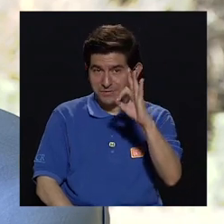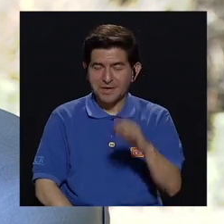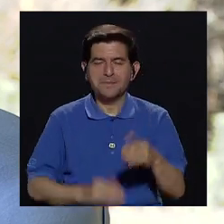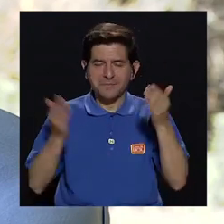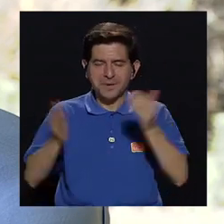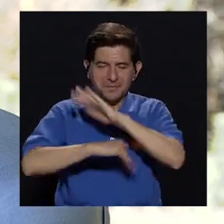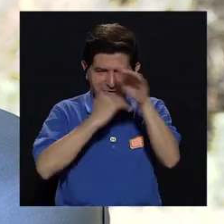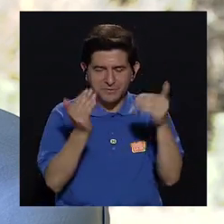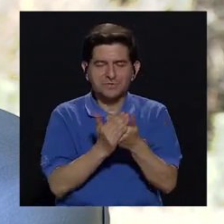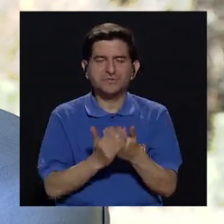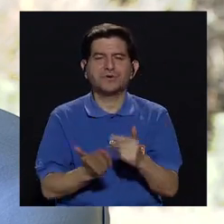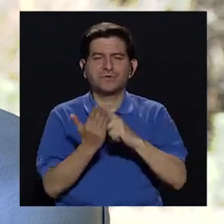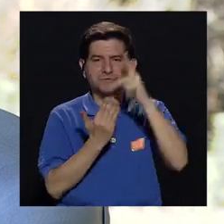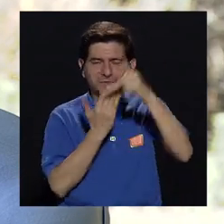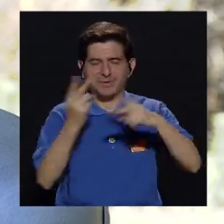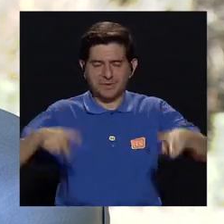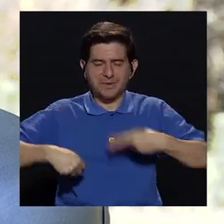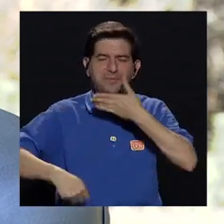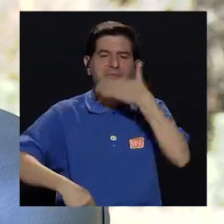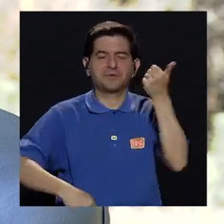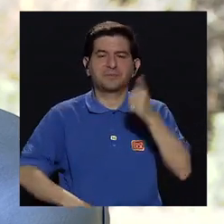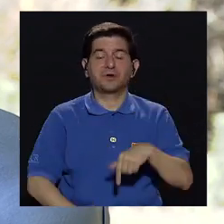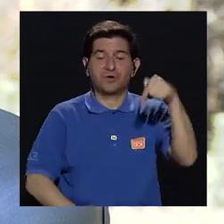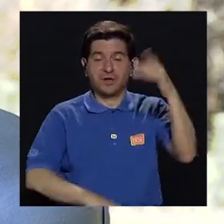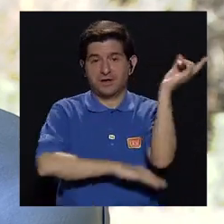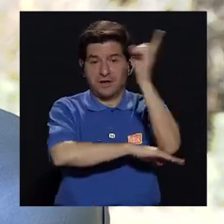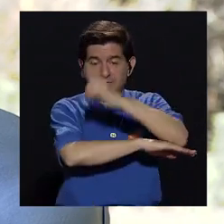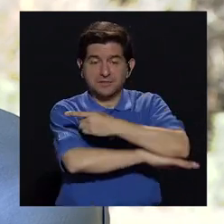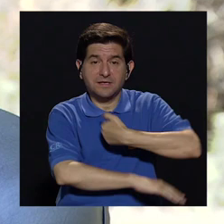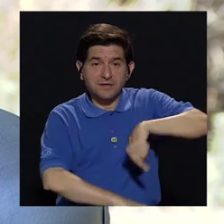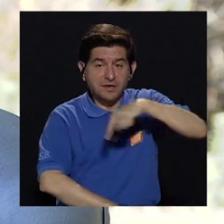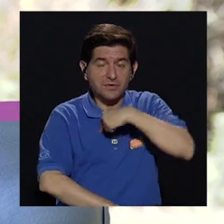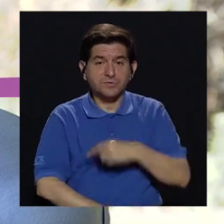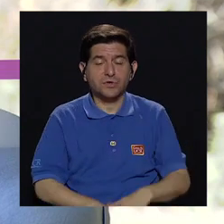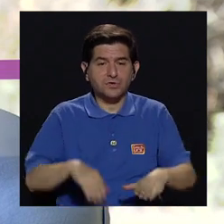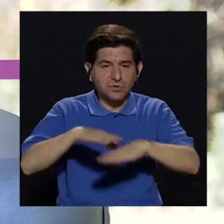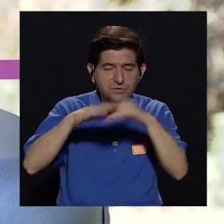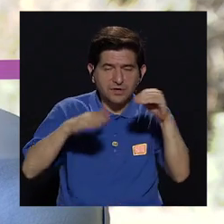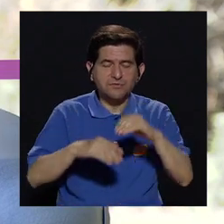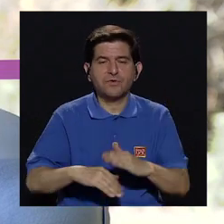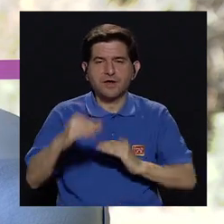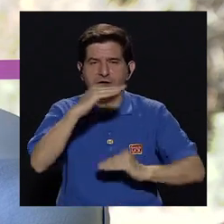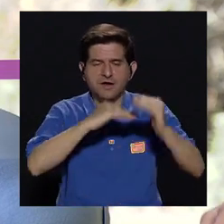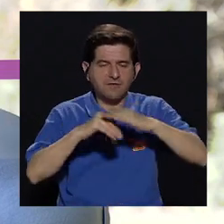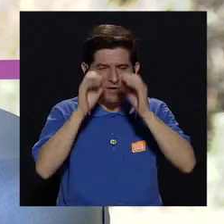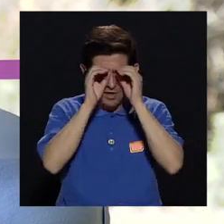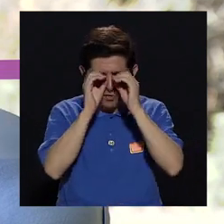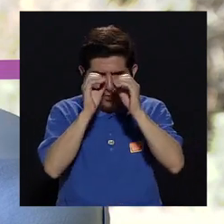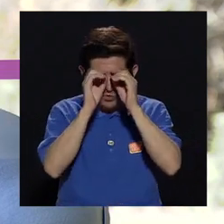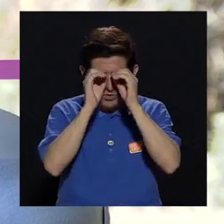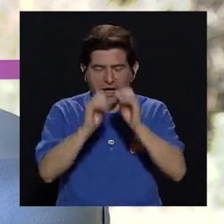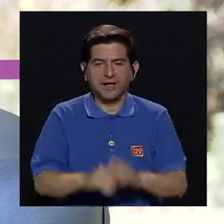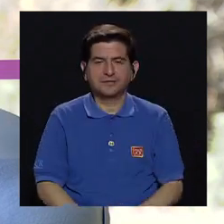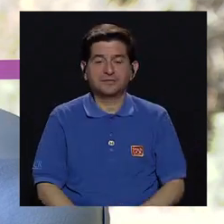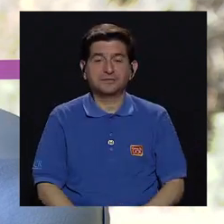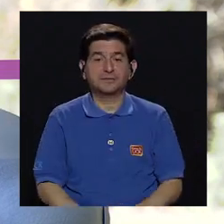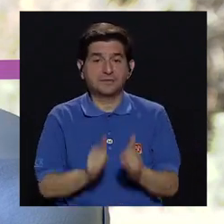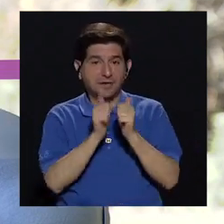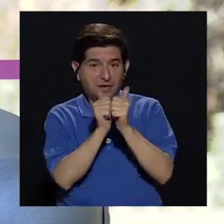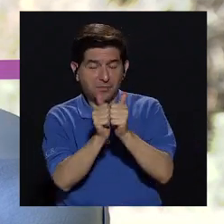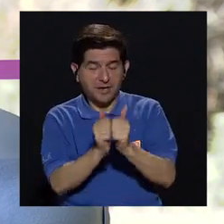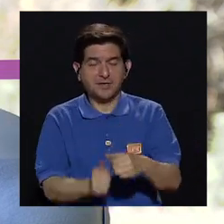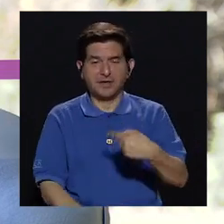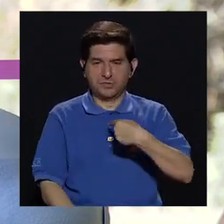¿qué tal? Bienvenidos y bienvenidas a Vivir Mejor. El día de hoy nos encontramos desde las afueras de la Facultad de Microbiología y le